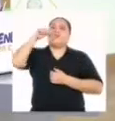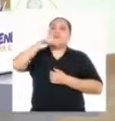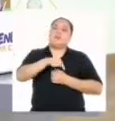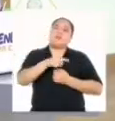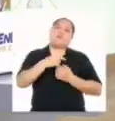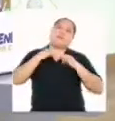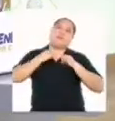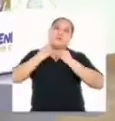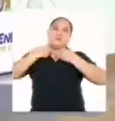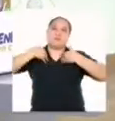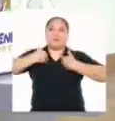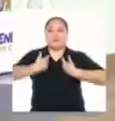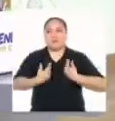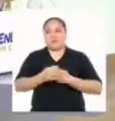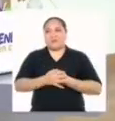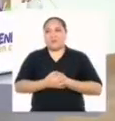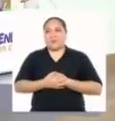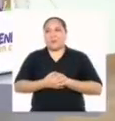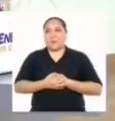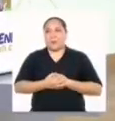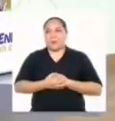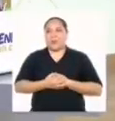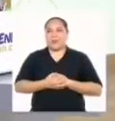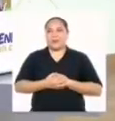esta actividad me ha agotado.